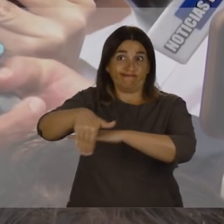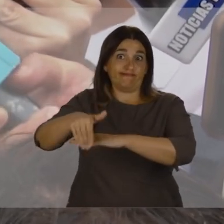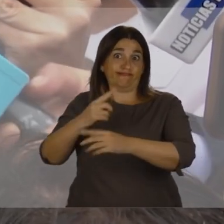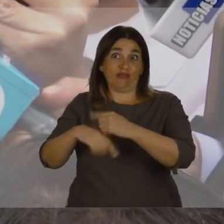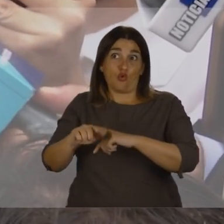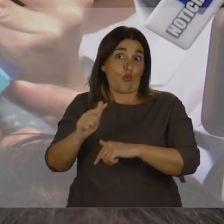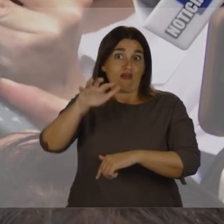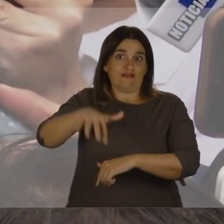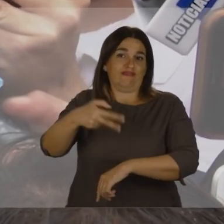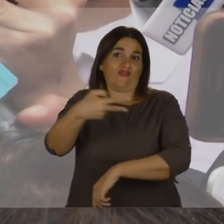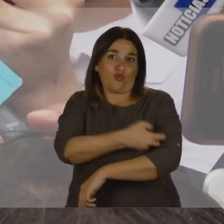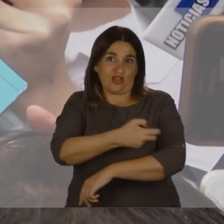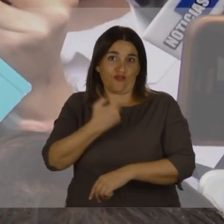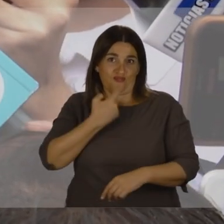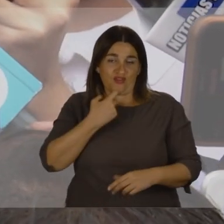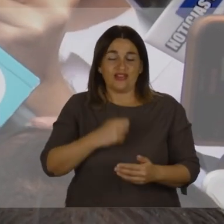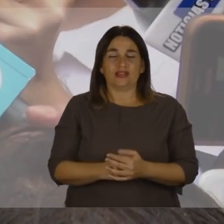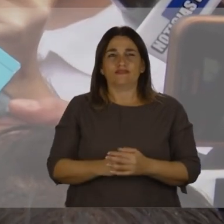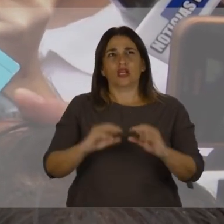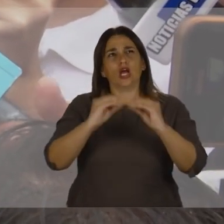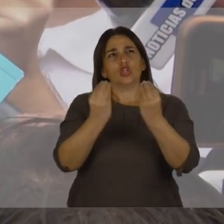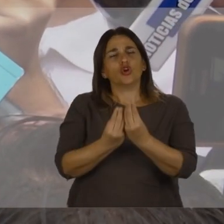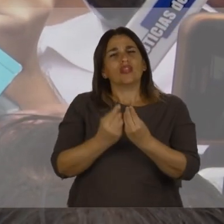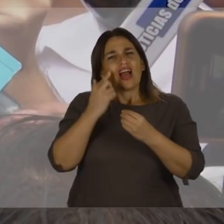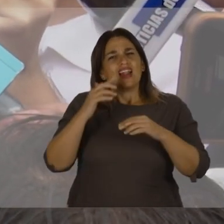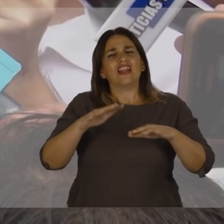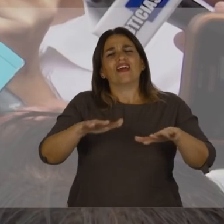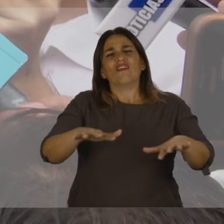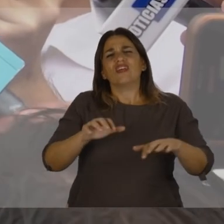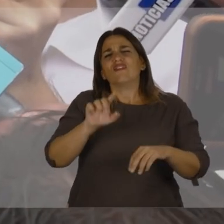que no tenía un vacunatorio. Hay